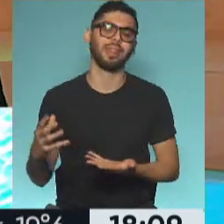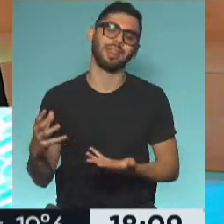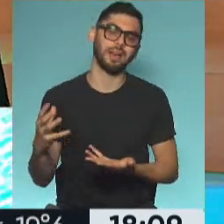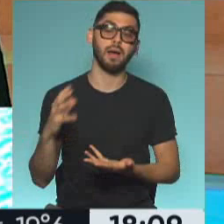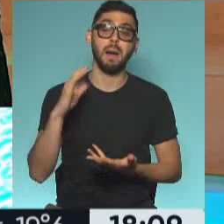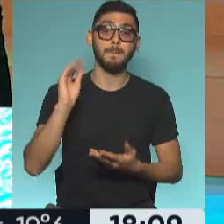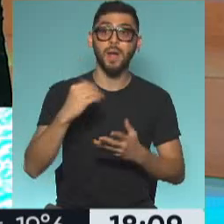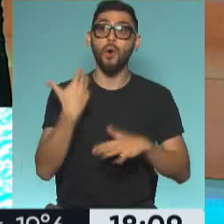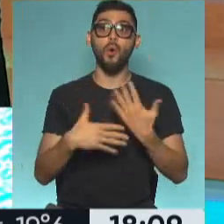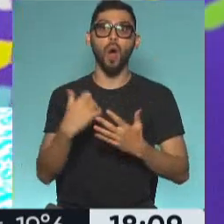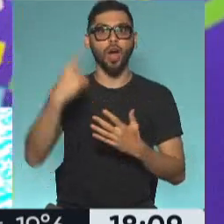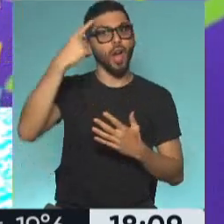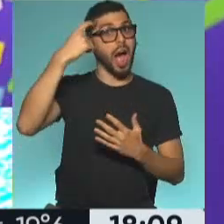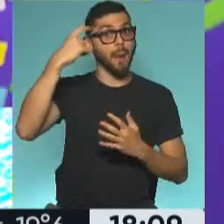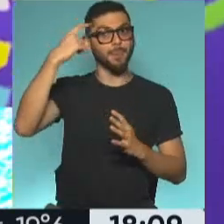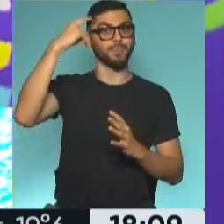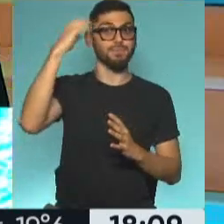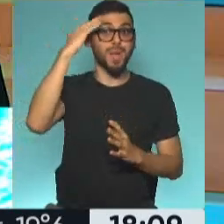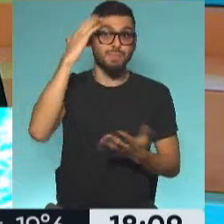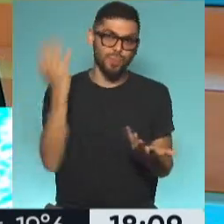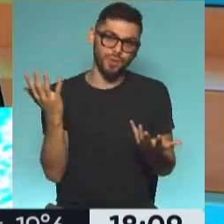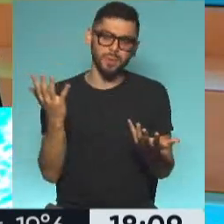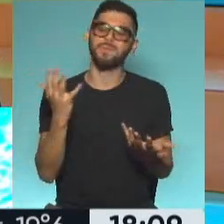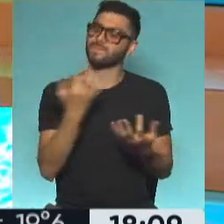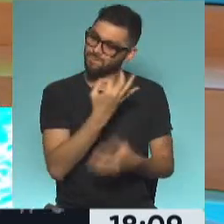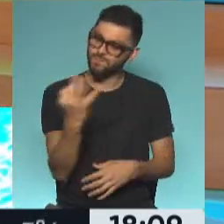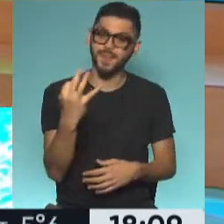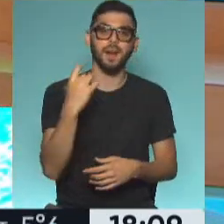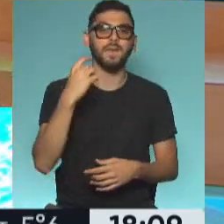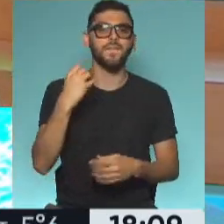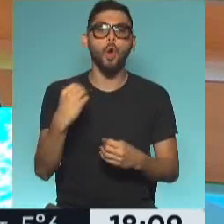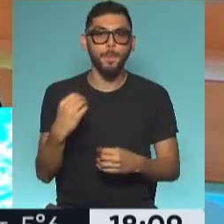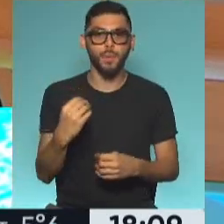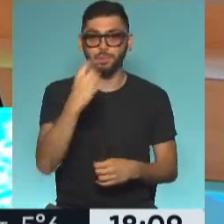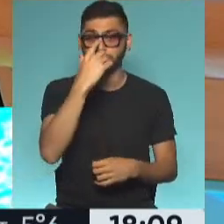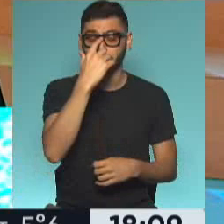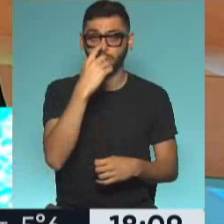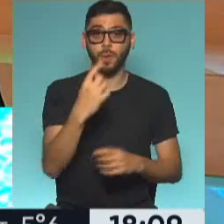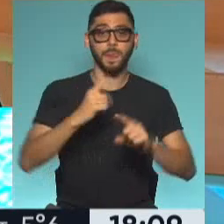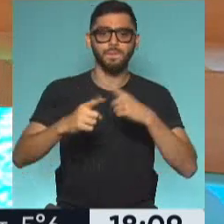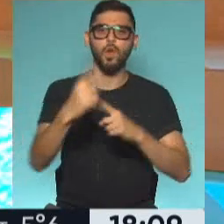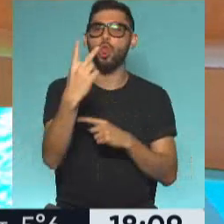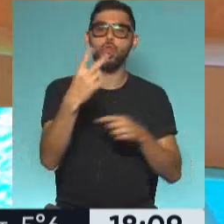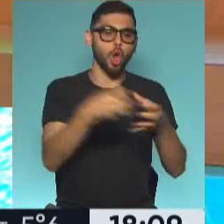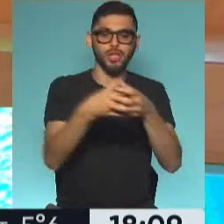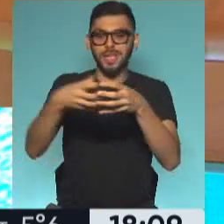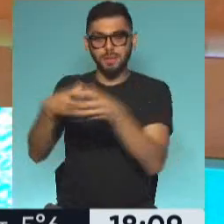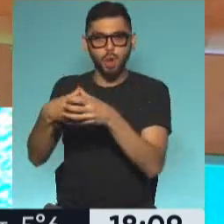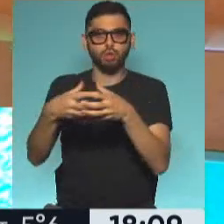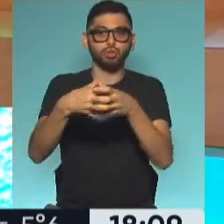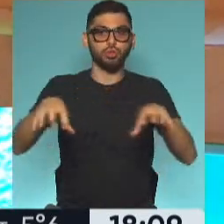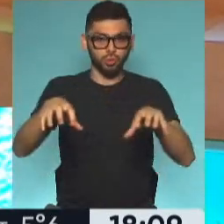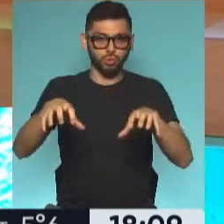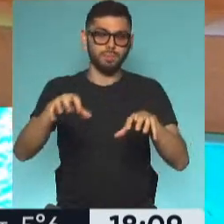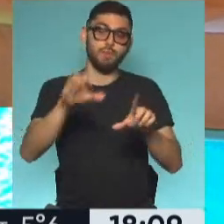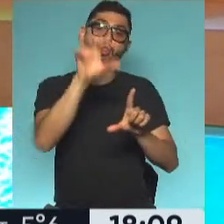muchas veces te queda más la Exactamente, cosas, ¿eh? Exactamente. Bueno, vamos a hacer lo siguiente. Vamos a hacer dos equipos que nos vamos a dividir un poco